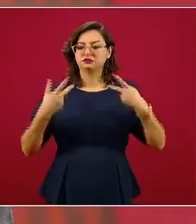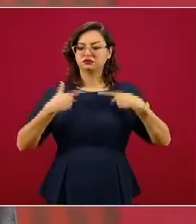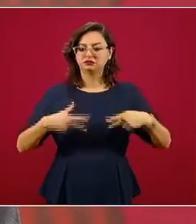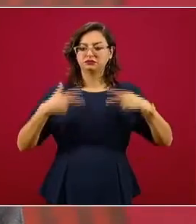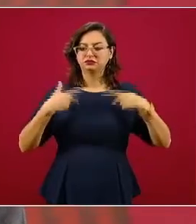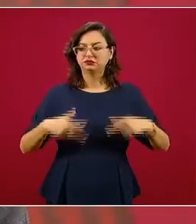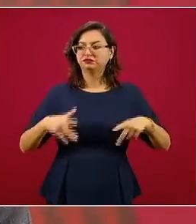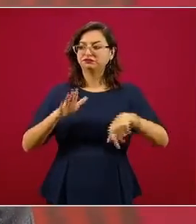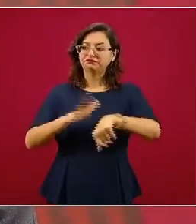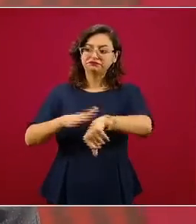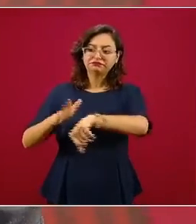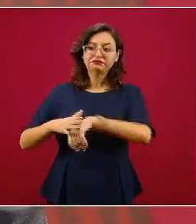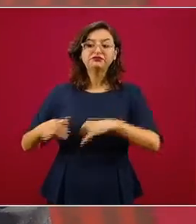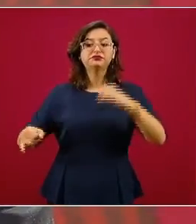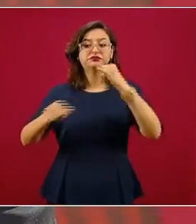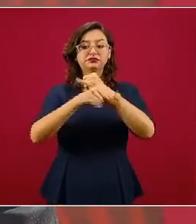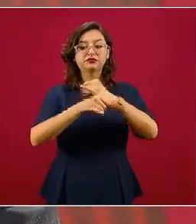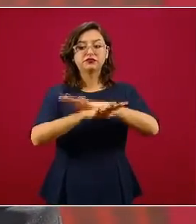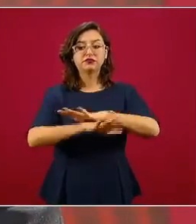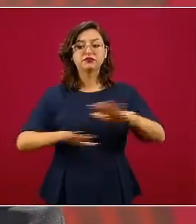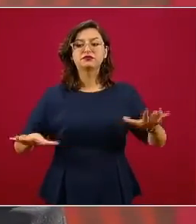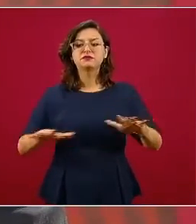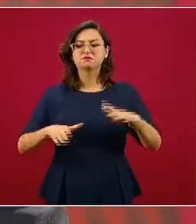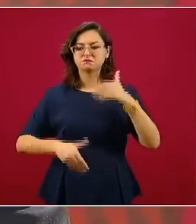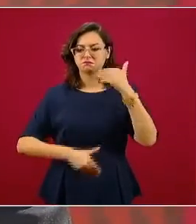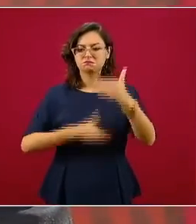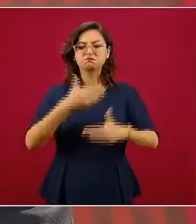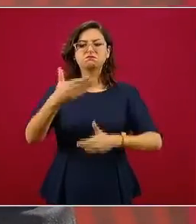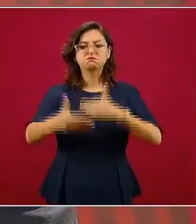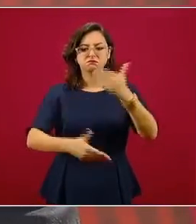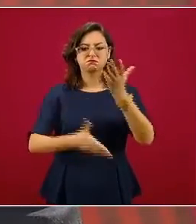cómo vamos a salir adelante